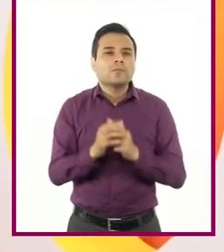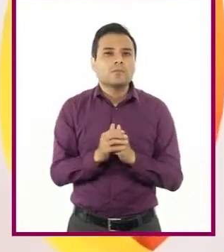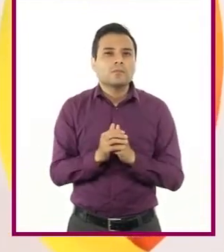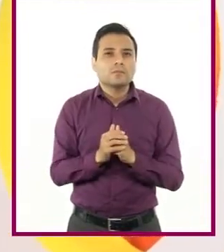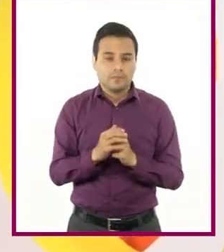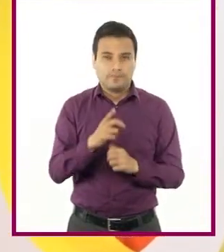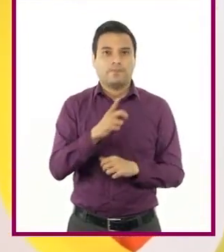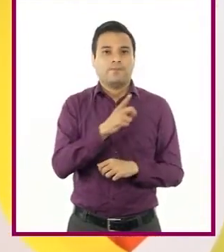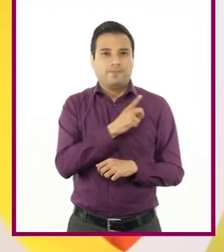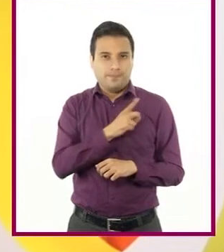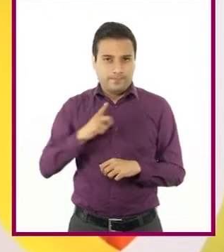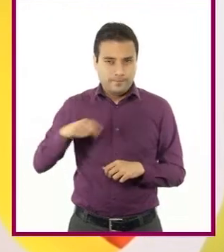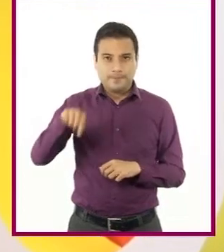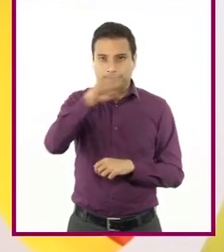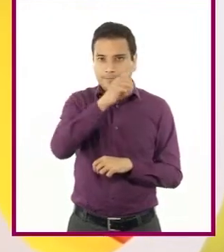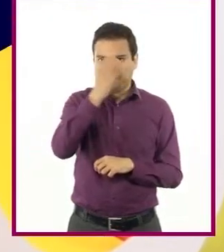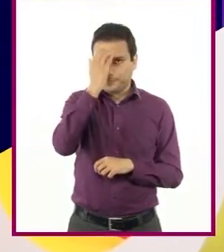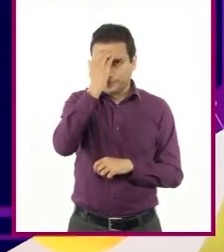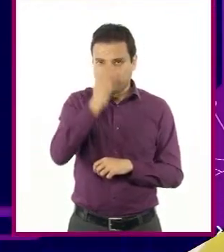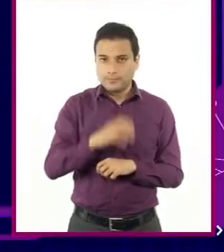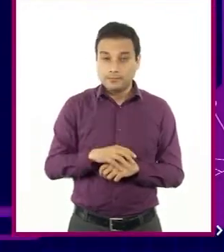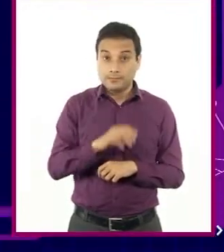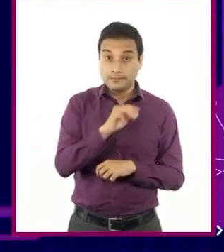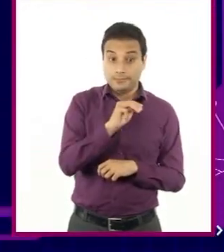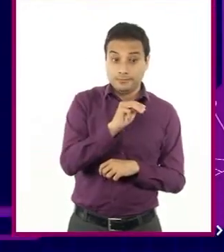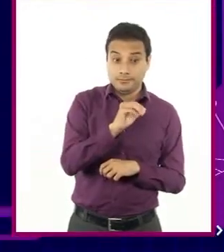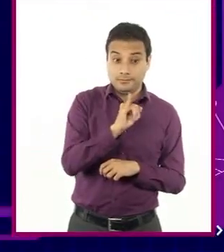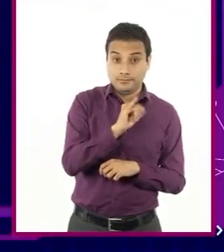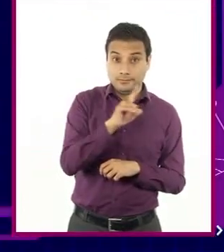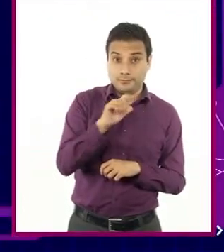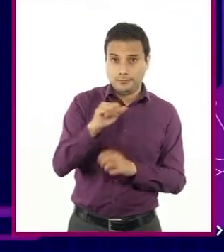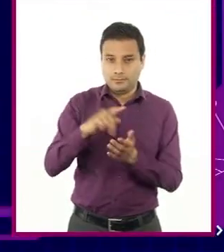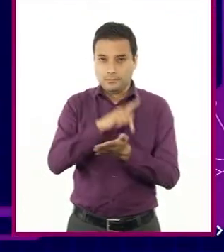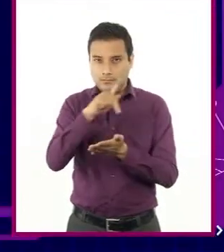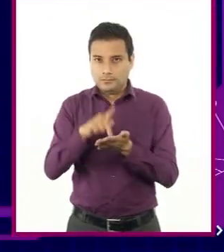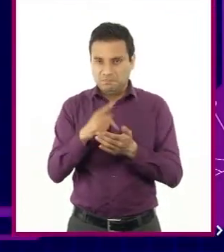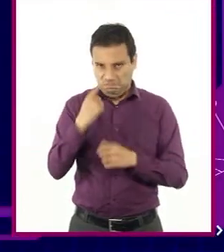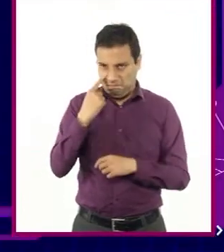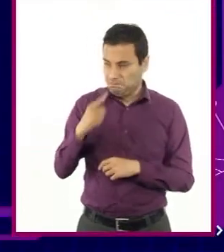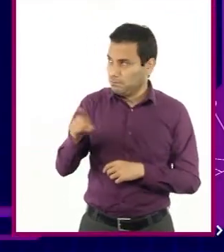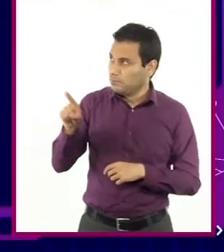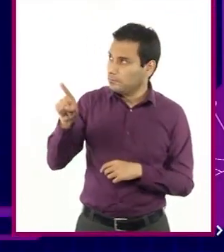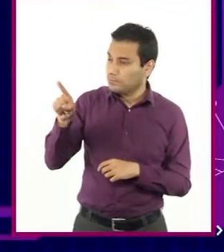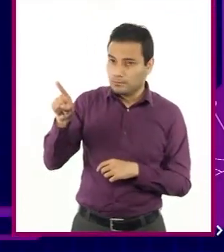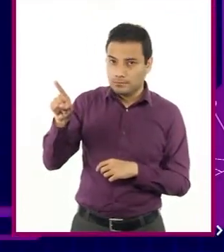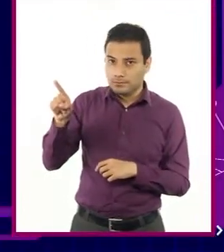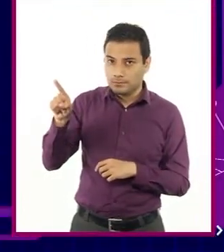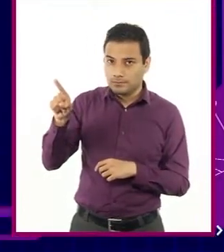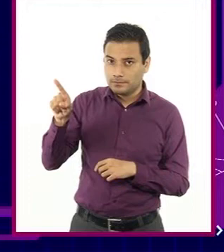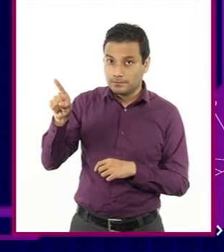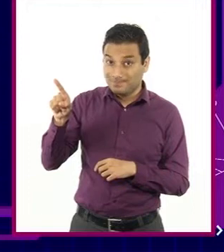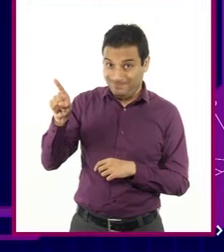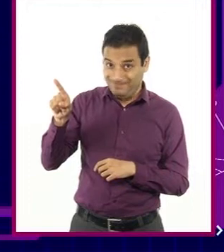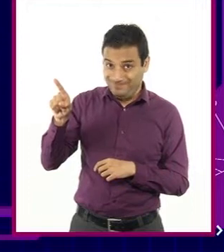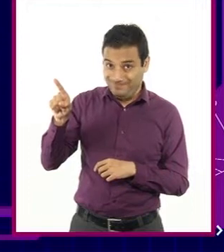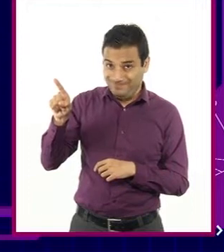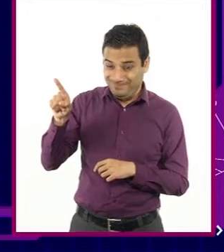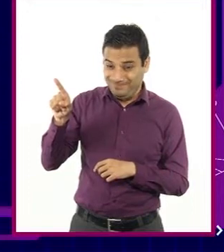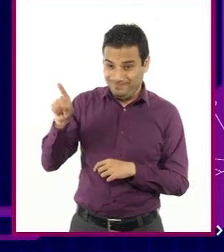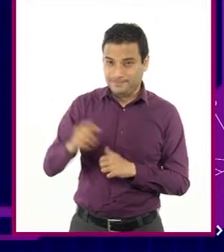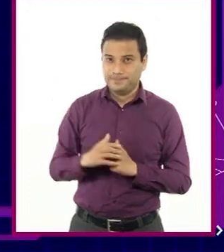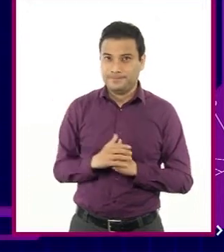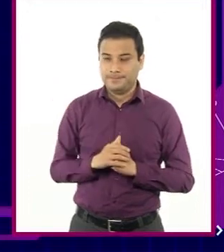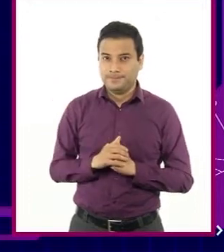conocer la equivalencia entre millas y kilómetros. Una milla es equivalente a 1.6093